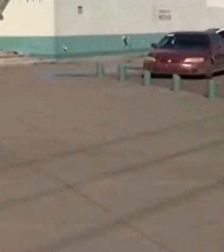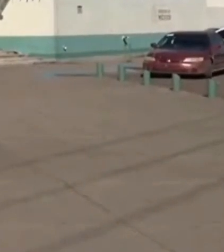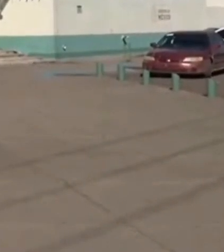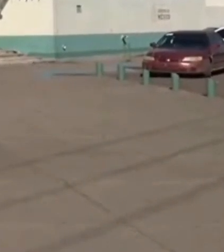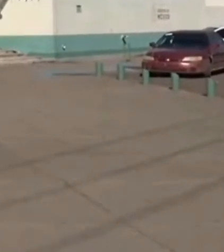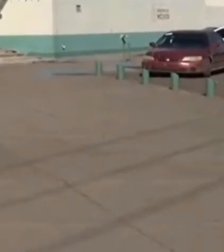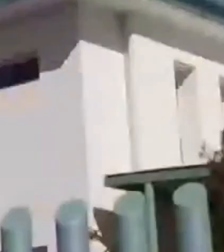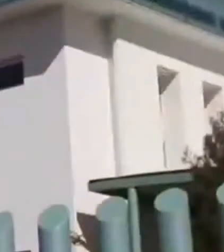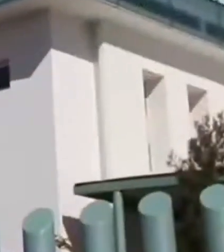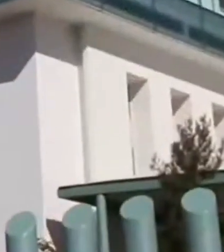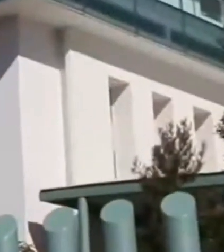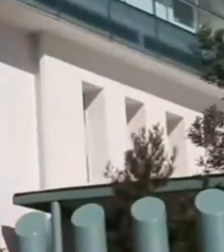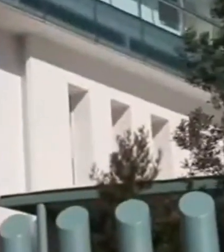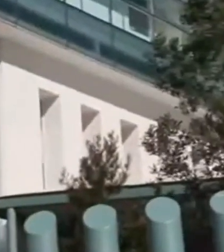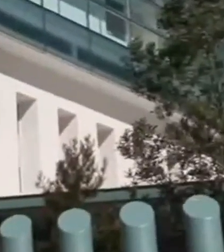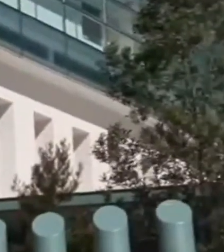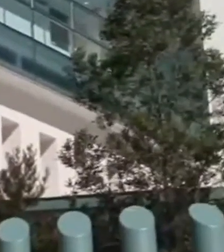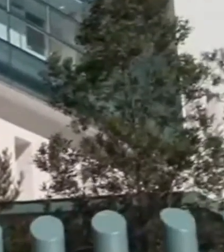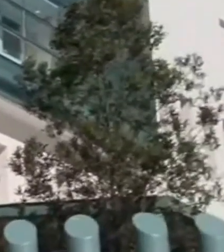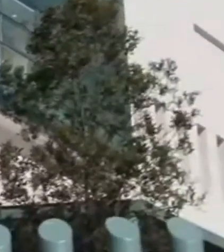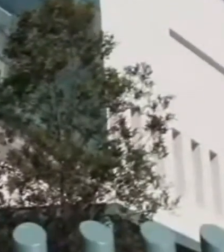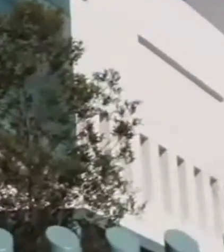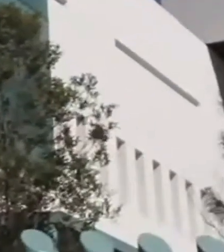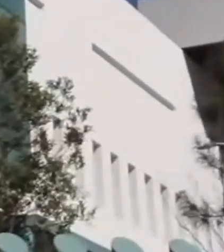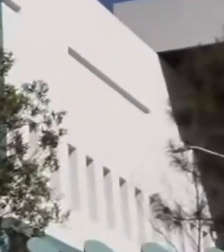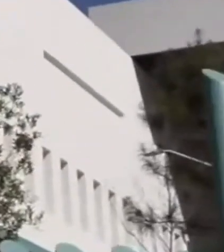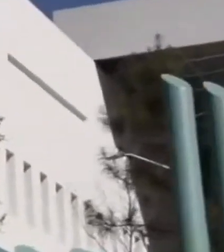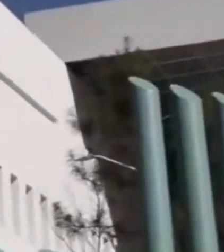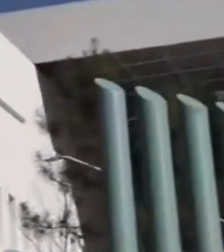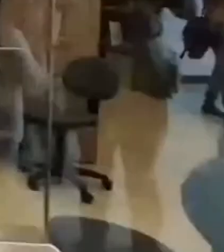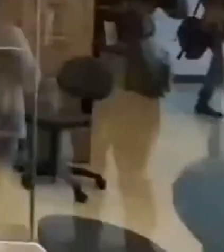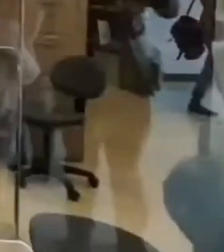un 54 a un 94% de abasto.